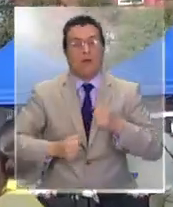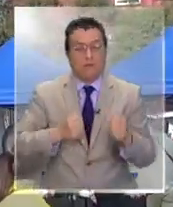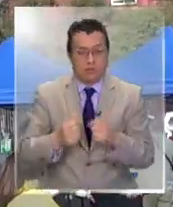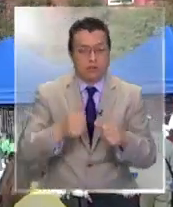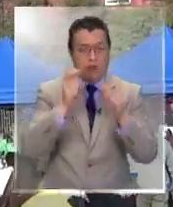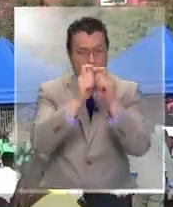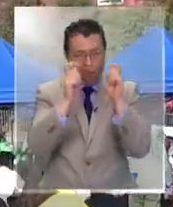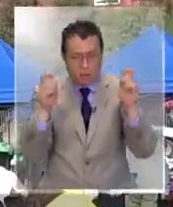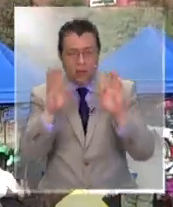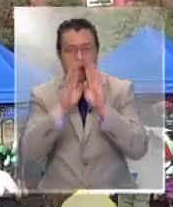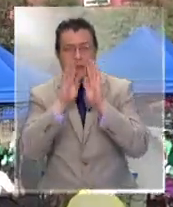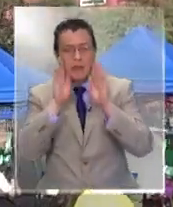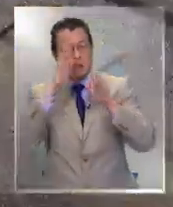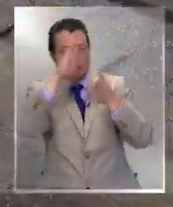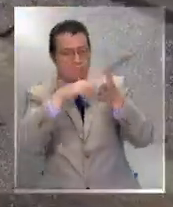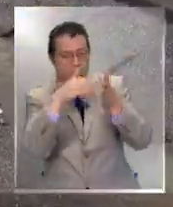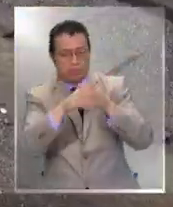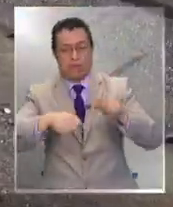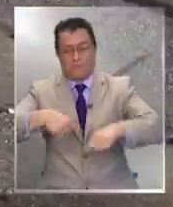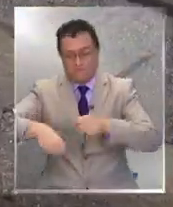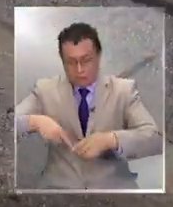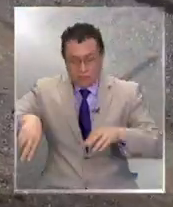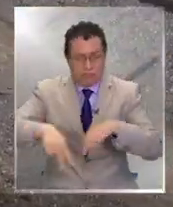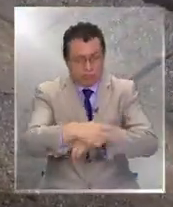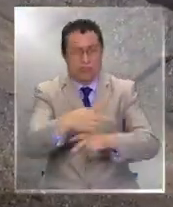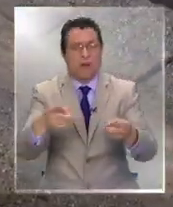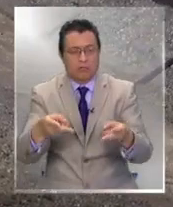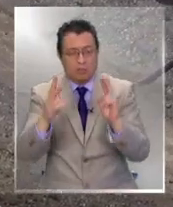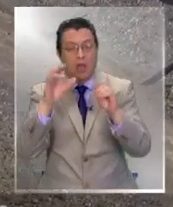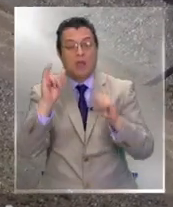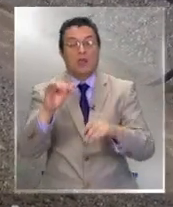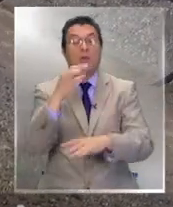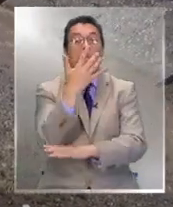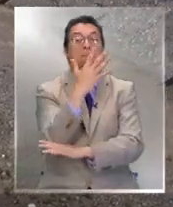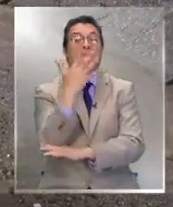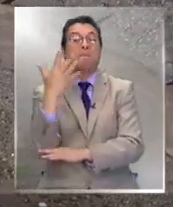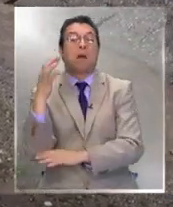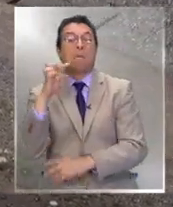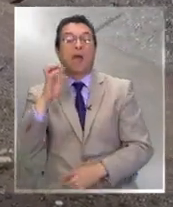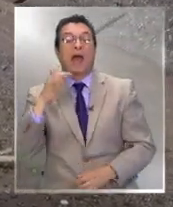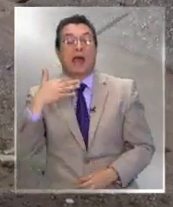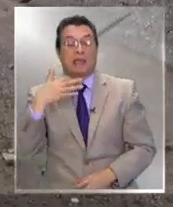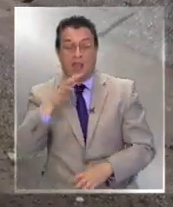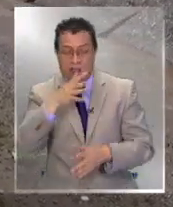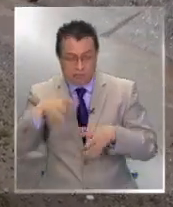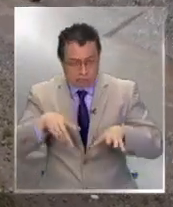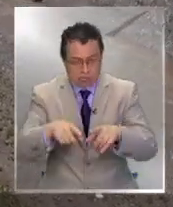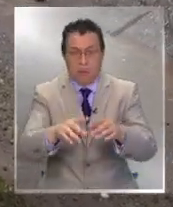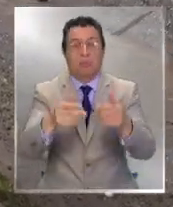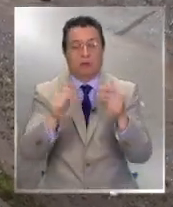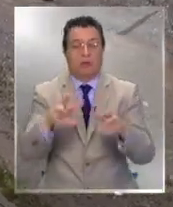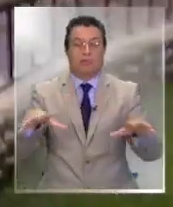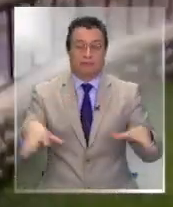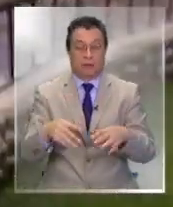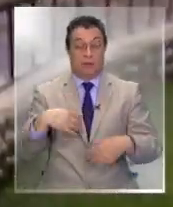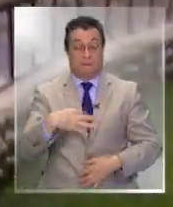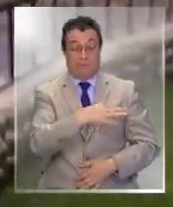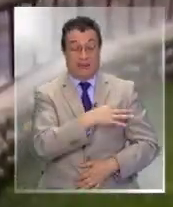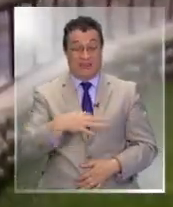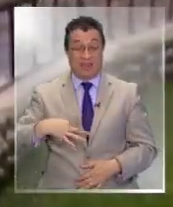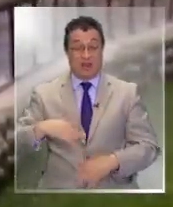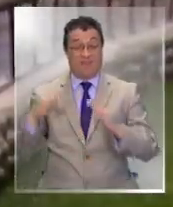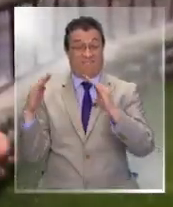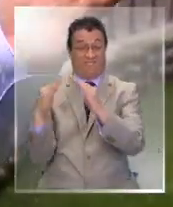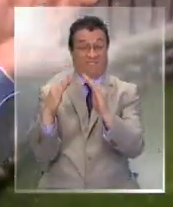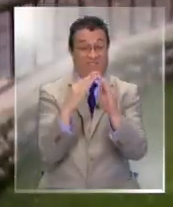limpieza, murales, ciclovías y la creación de distintos parques fluviales han sido parte del esfuerzo. Como Ministerio de Vivienda y Urbanismo, probablemente